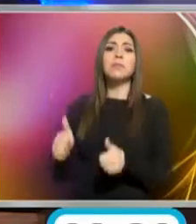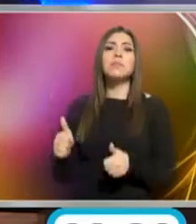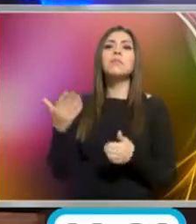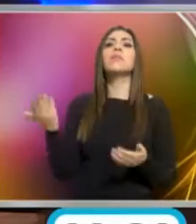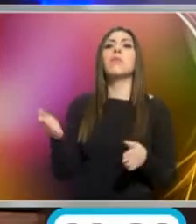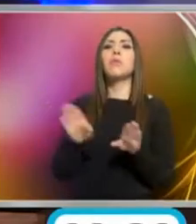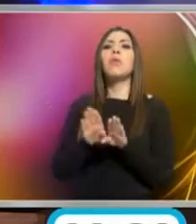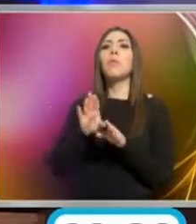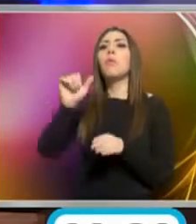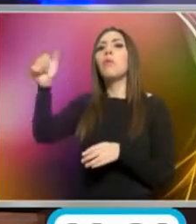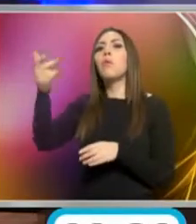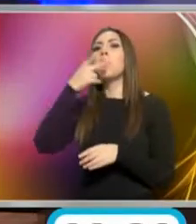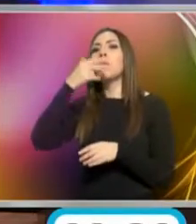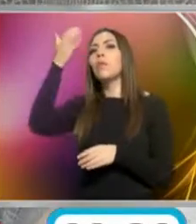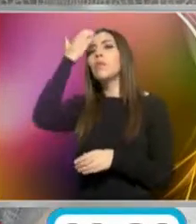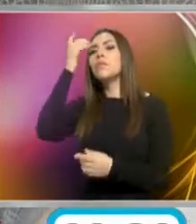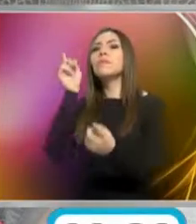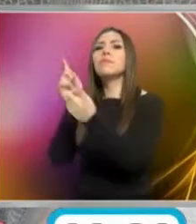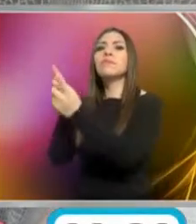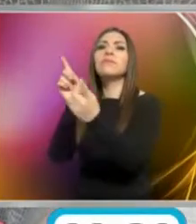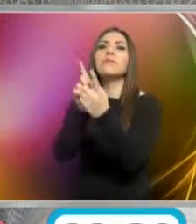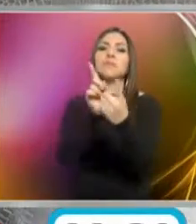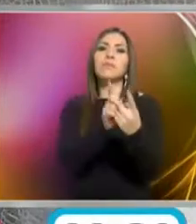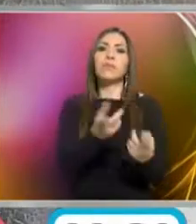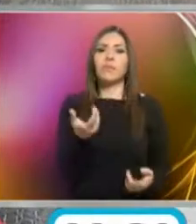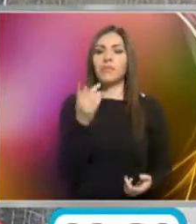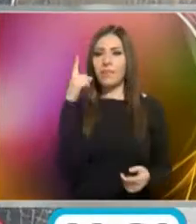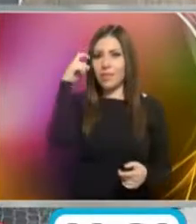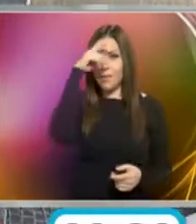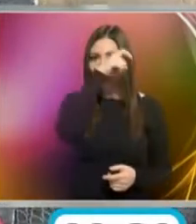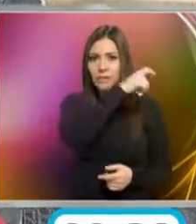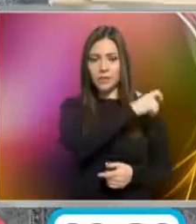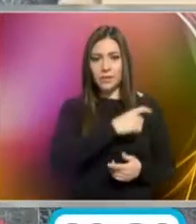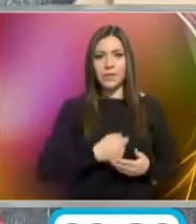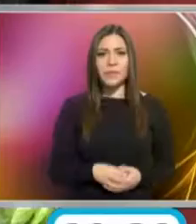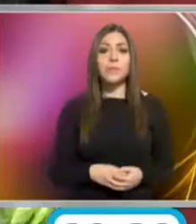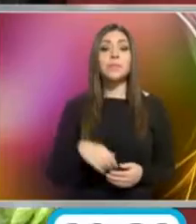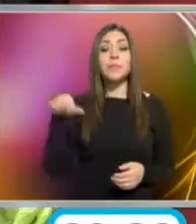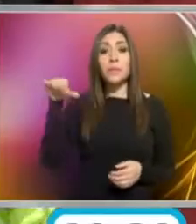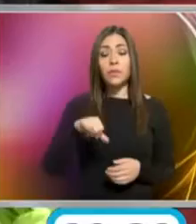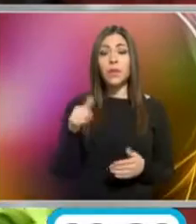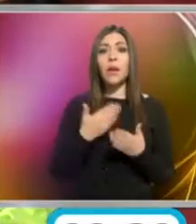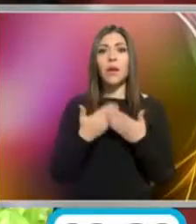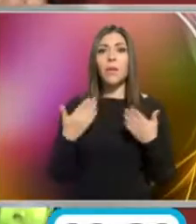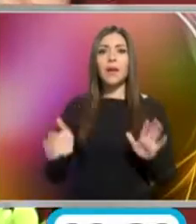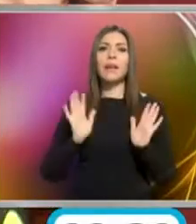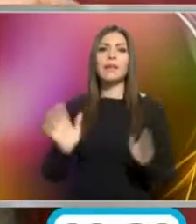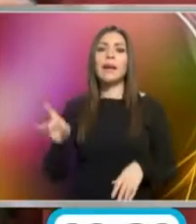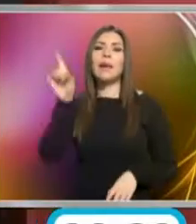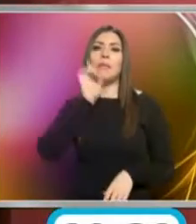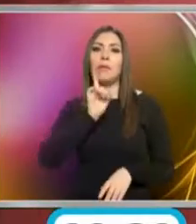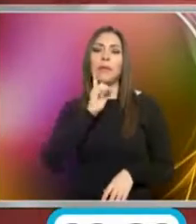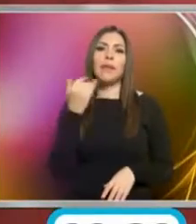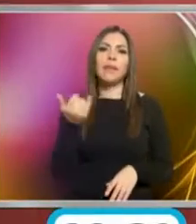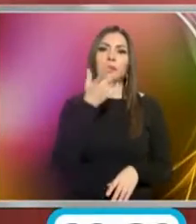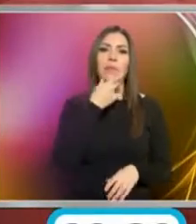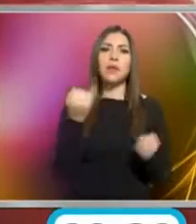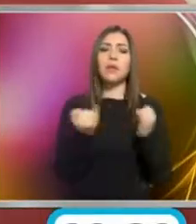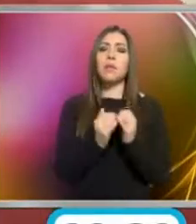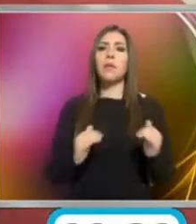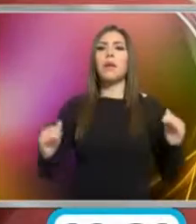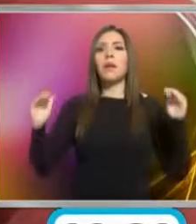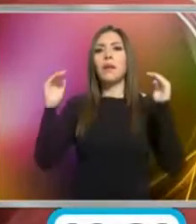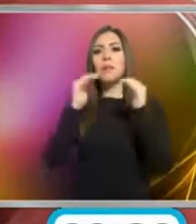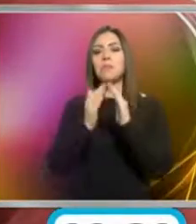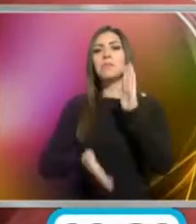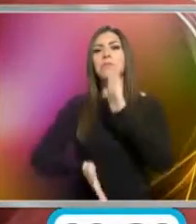contacto con otros hombres que no fuera el marido. ¿Quién les iba a ir a decir ahí nada? Estaba muy Claro. difícil, estaba muy difícil. Hoy por hoy que las mujeres y los hombres tenemos esta igualdad